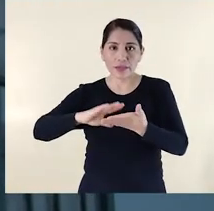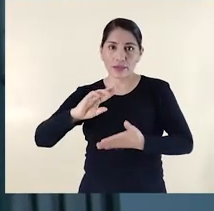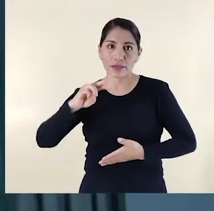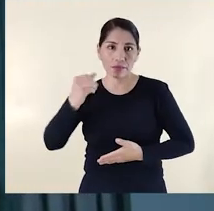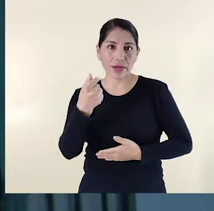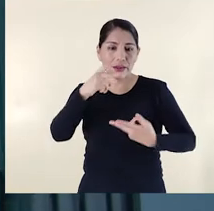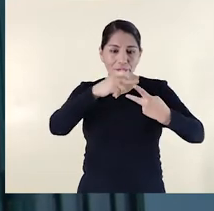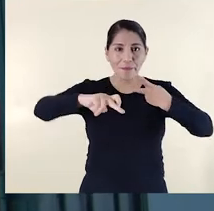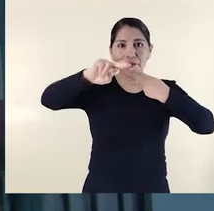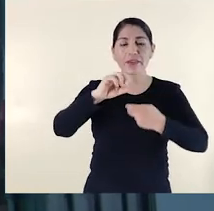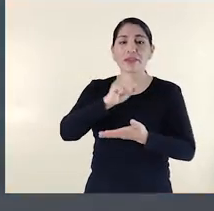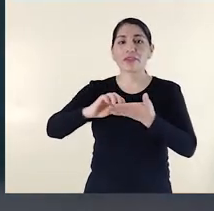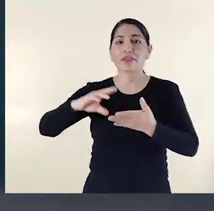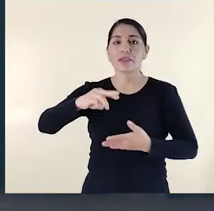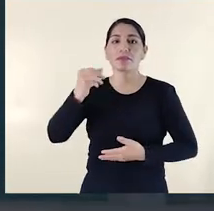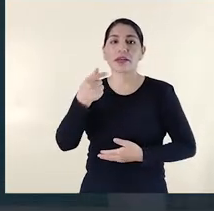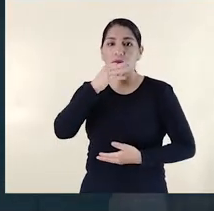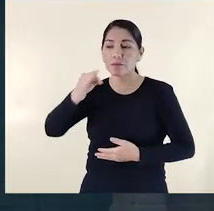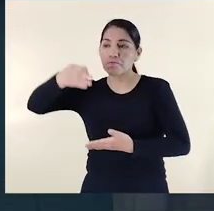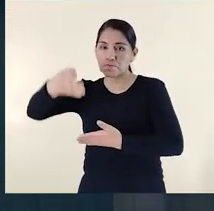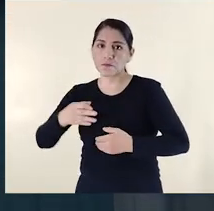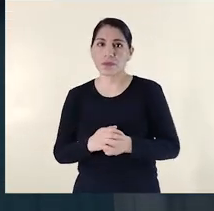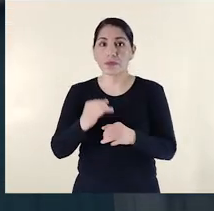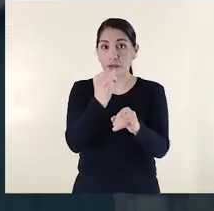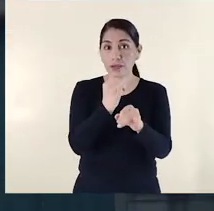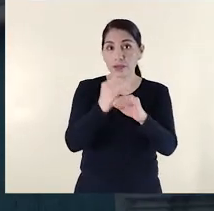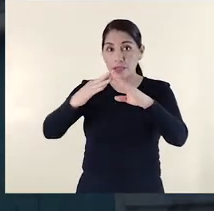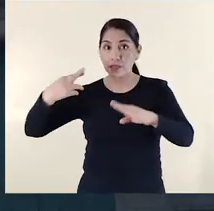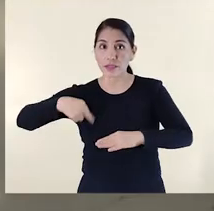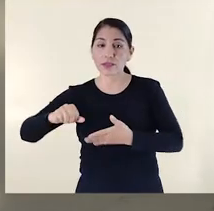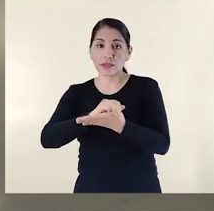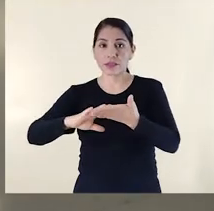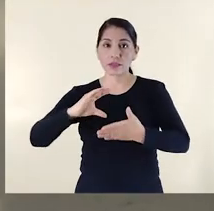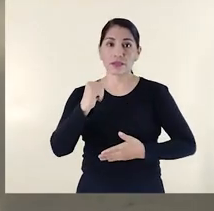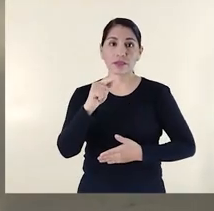de Sor María de Santa María, cumpliendo la profecía de Santa María.